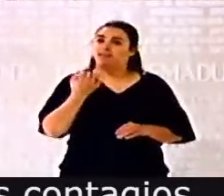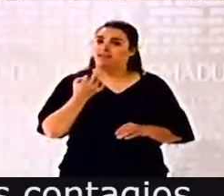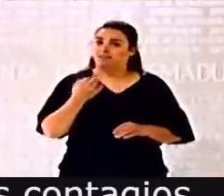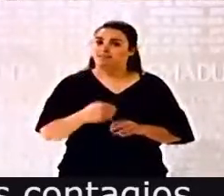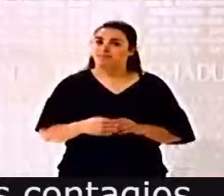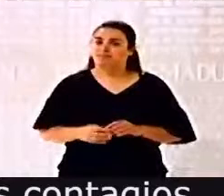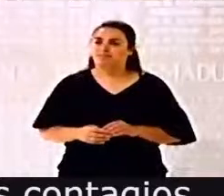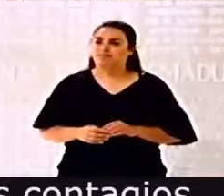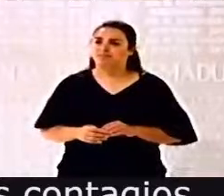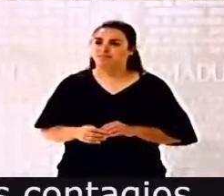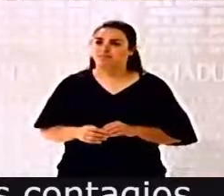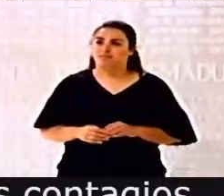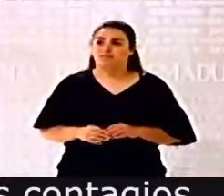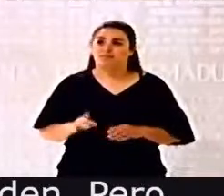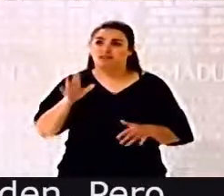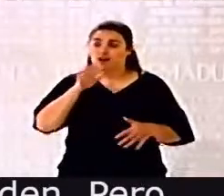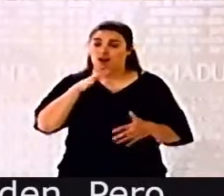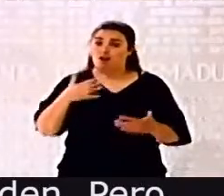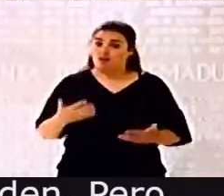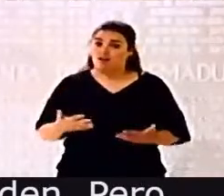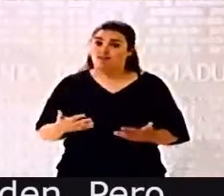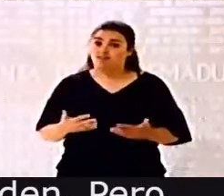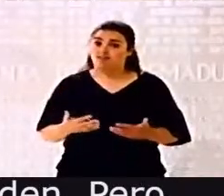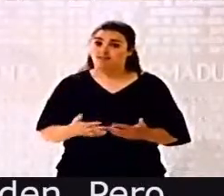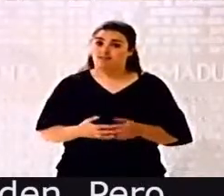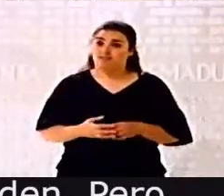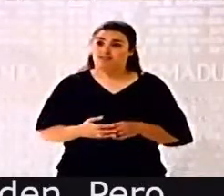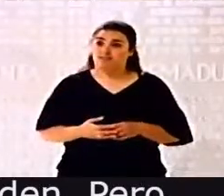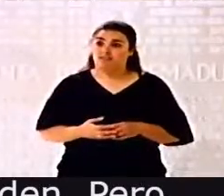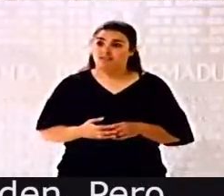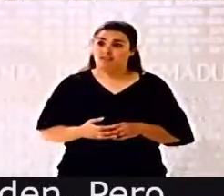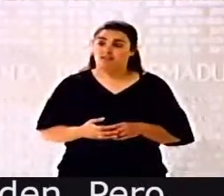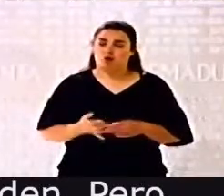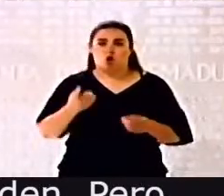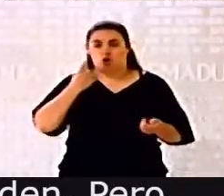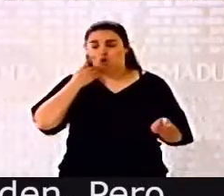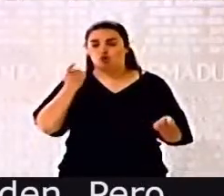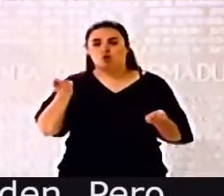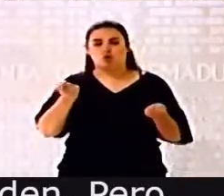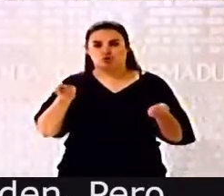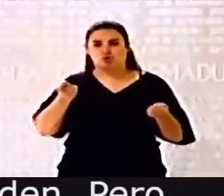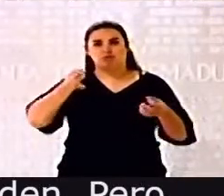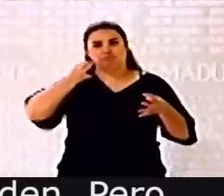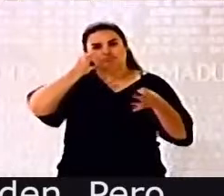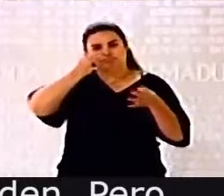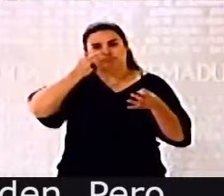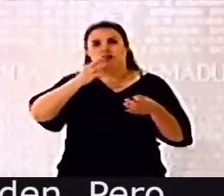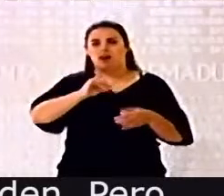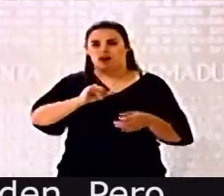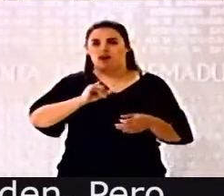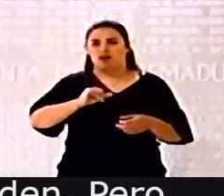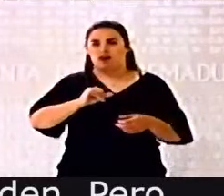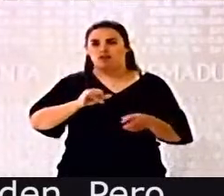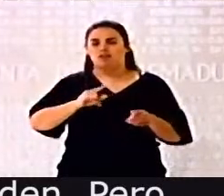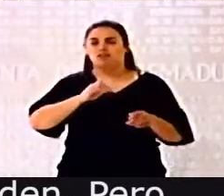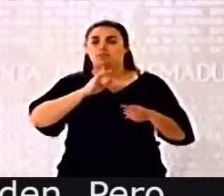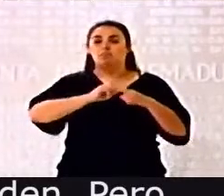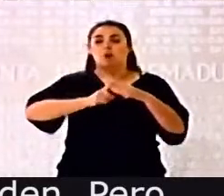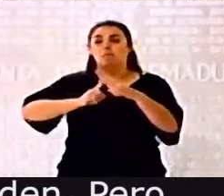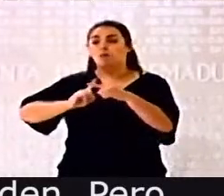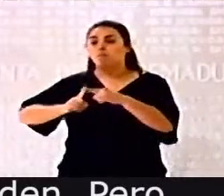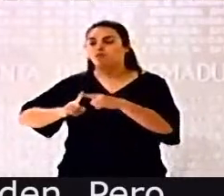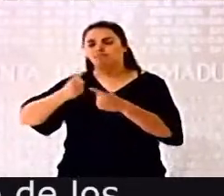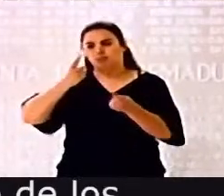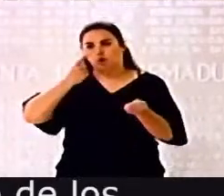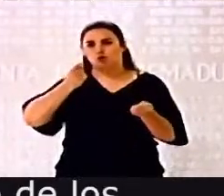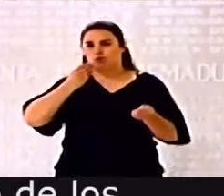que en este momento hay un control estricto de los positivos que se van dando,